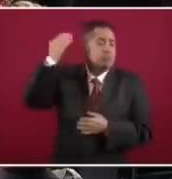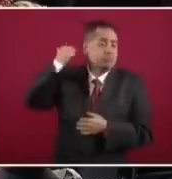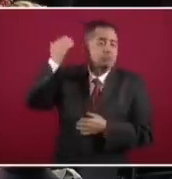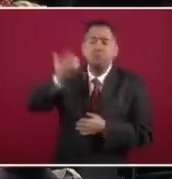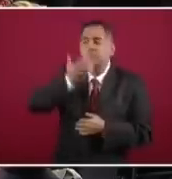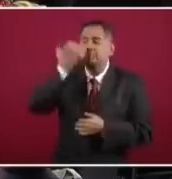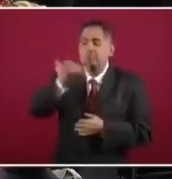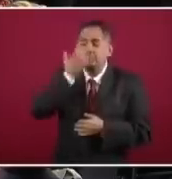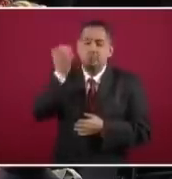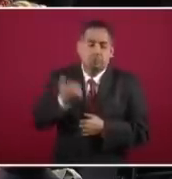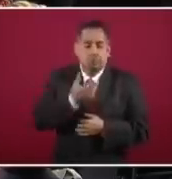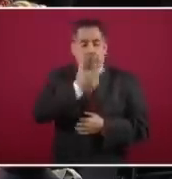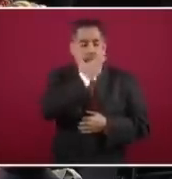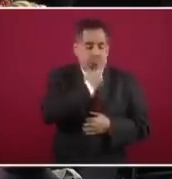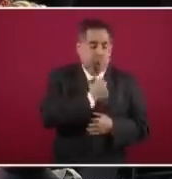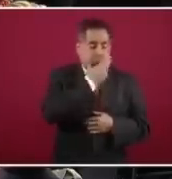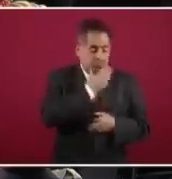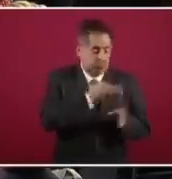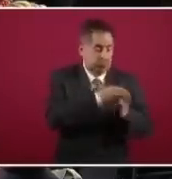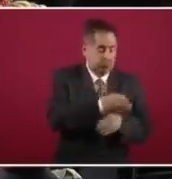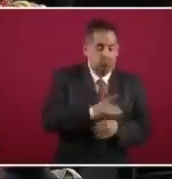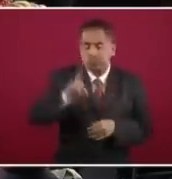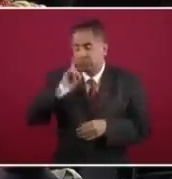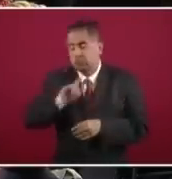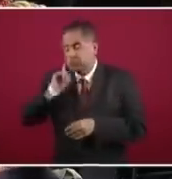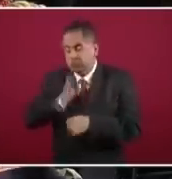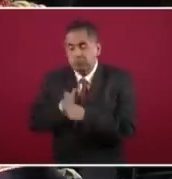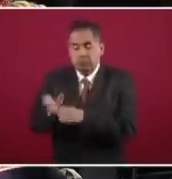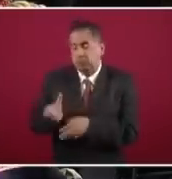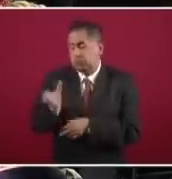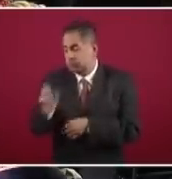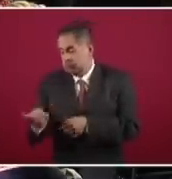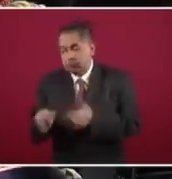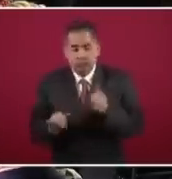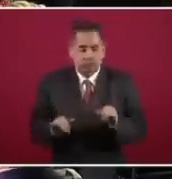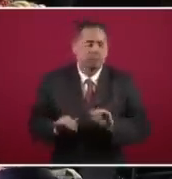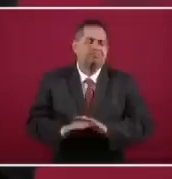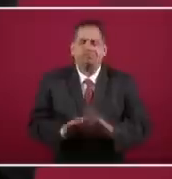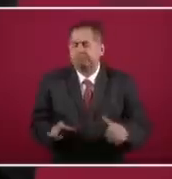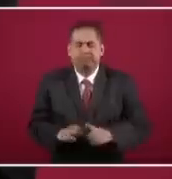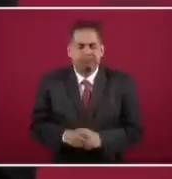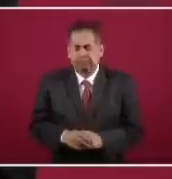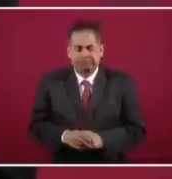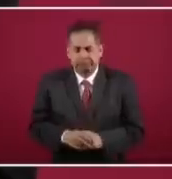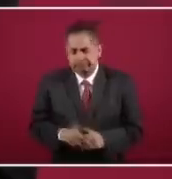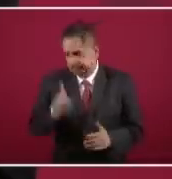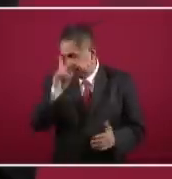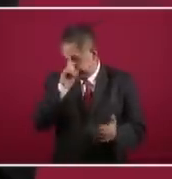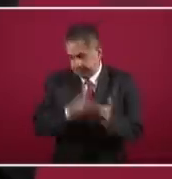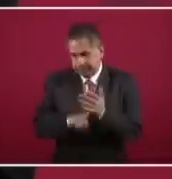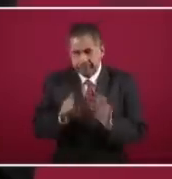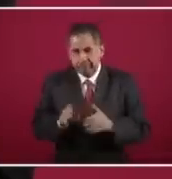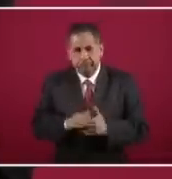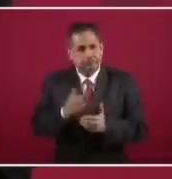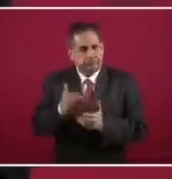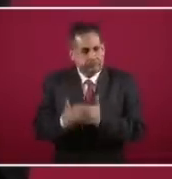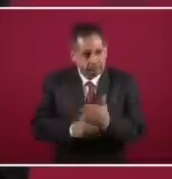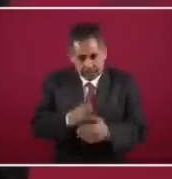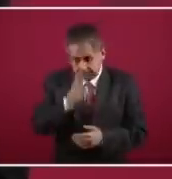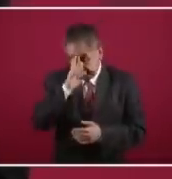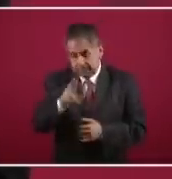tradicionalmente habrían sido únicamente de la mujer, creo que la verdad de las cosas, y con todo